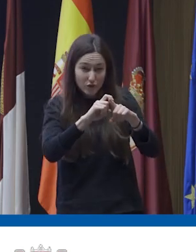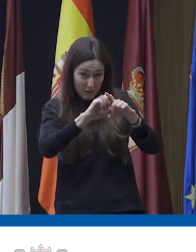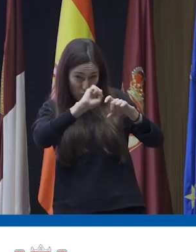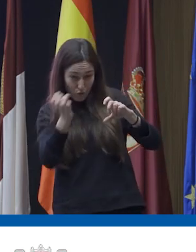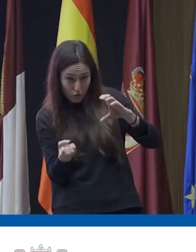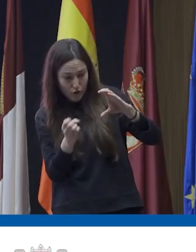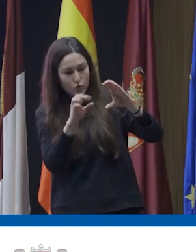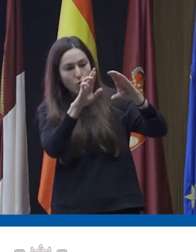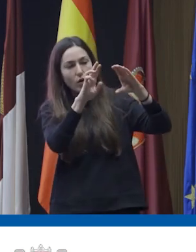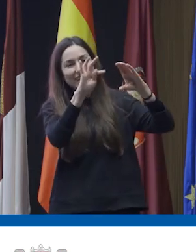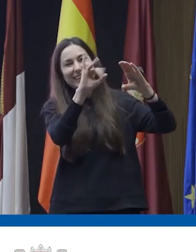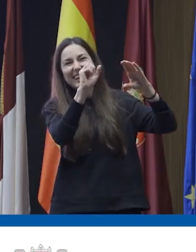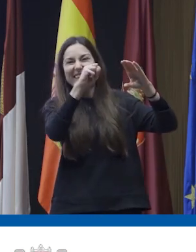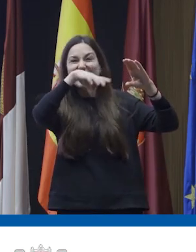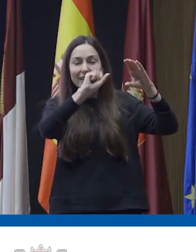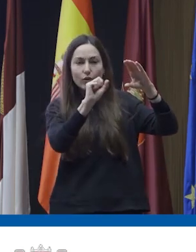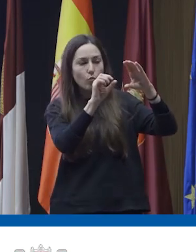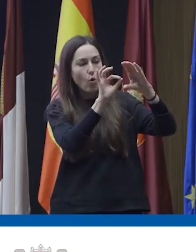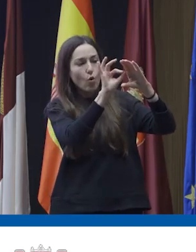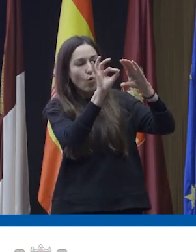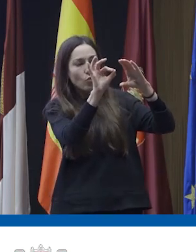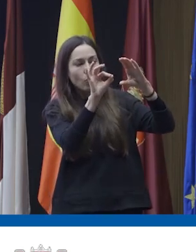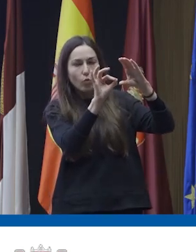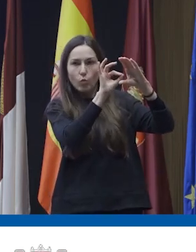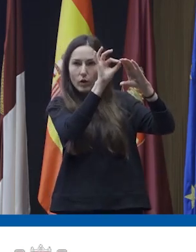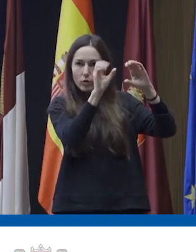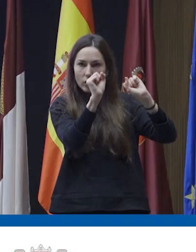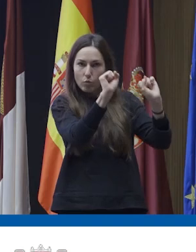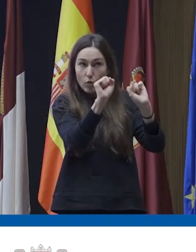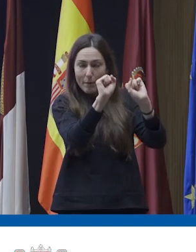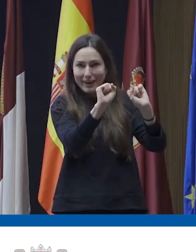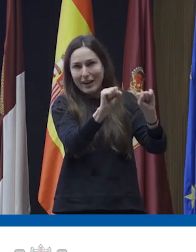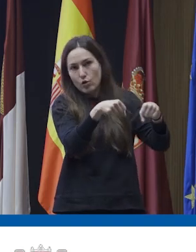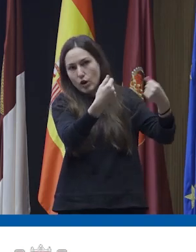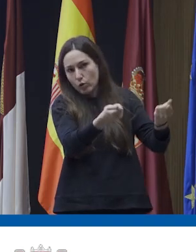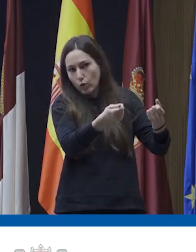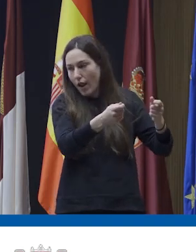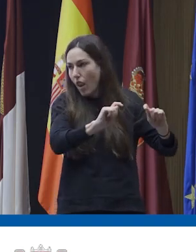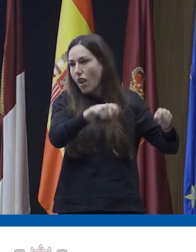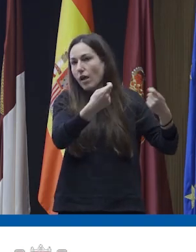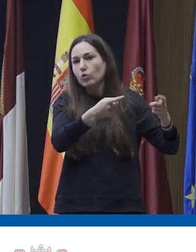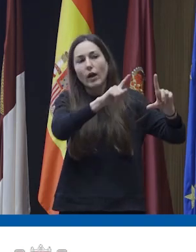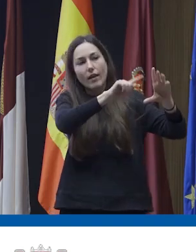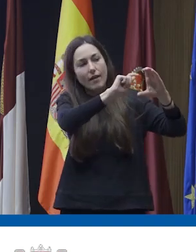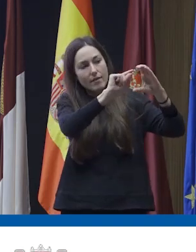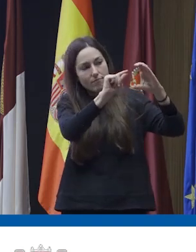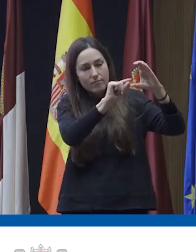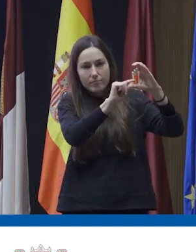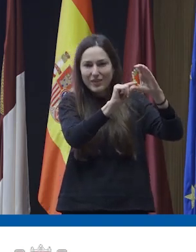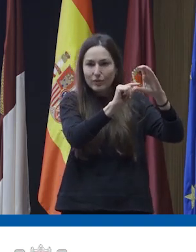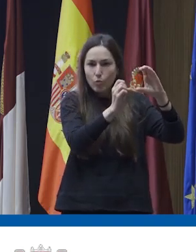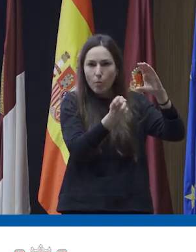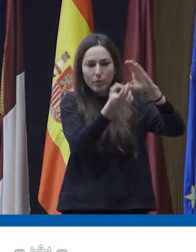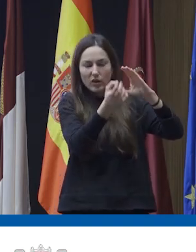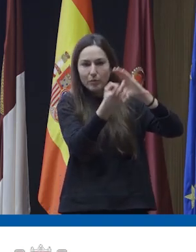de retina y se deja de haber, por así decirlo, una barrera natural en el ojo, pues empiezan a crecer vasos donde no deben. Y